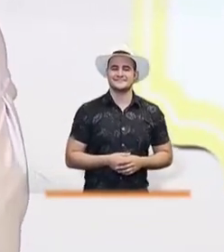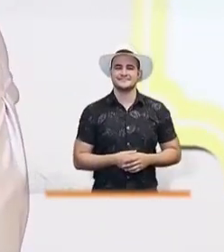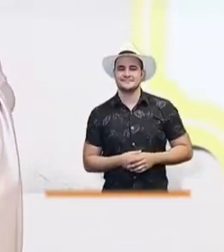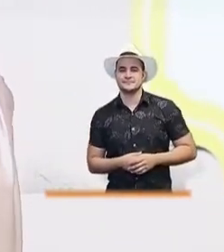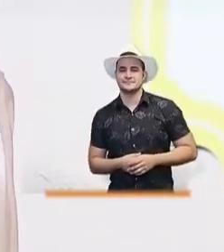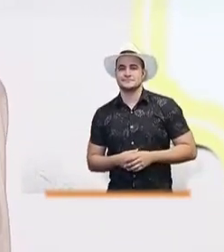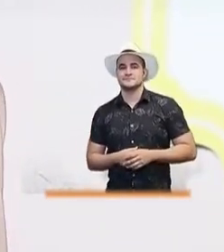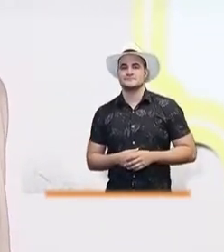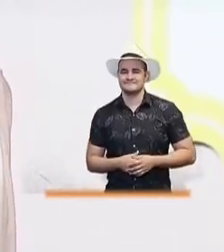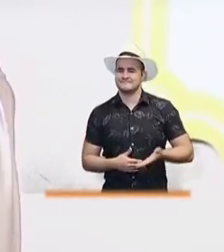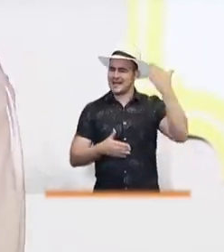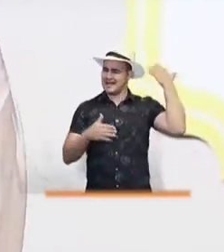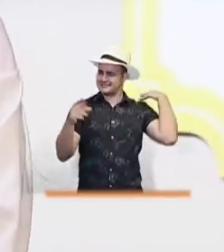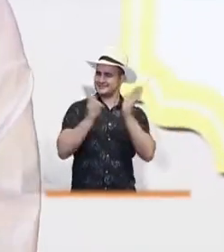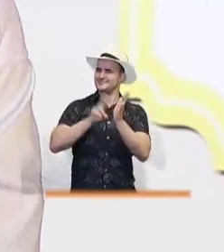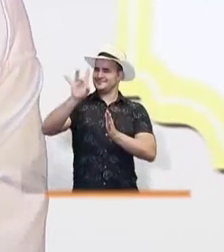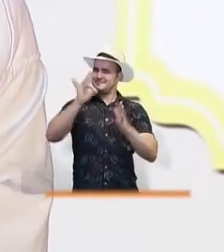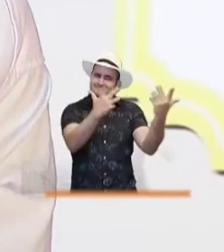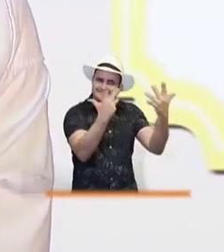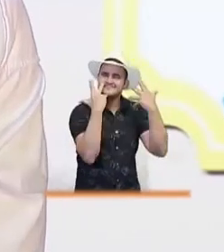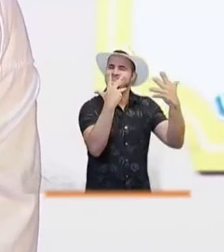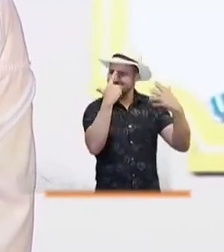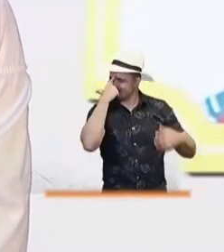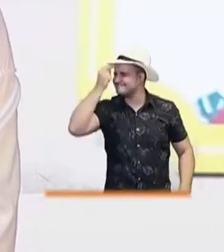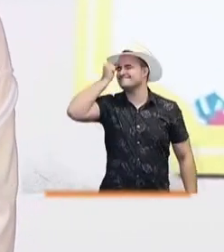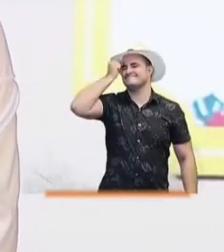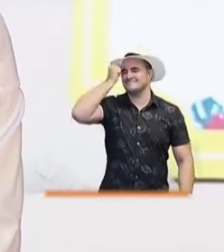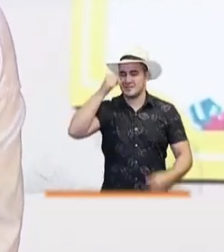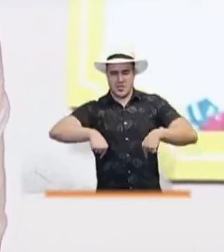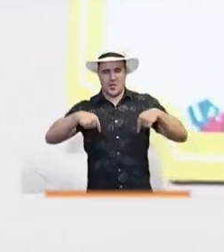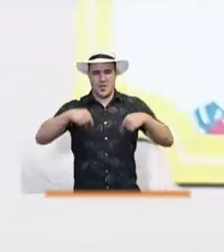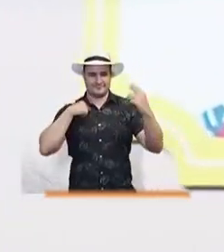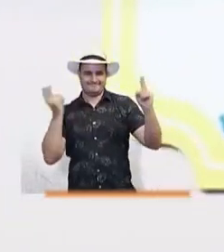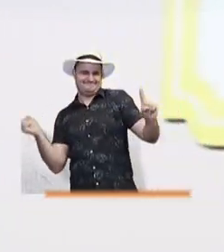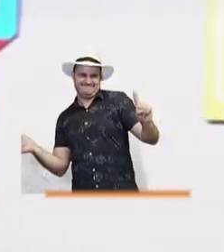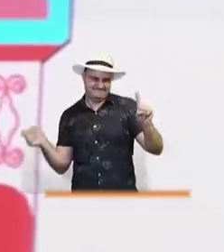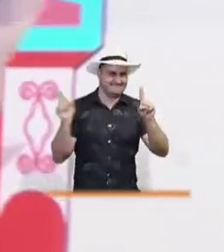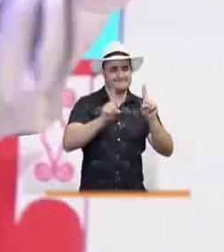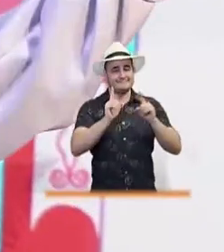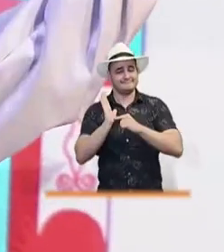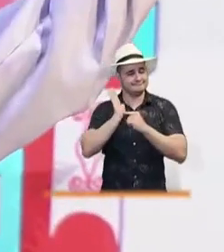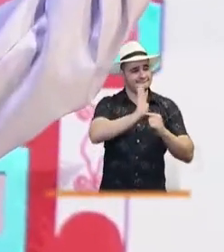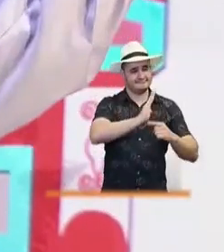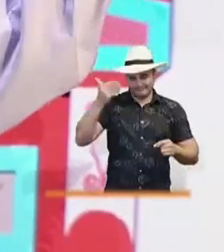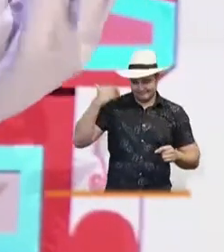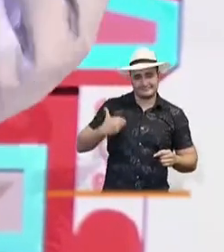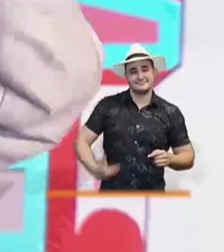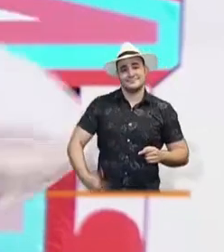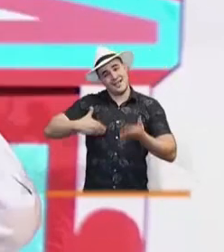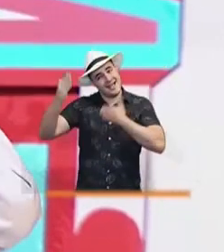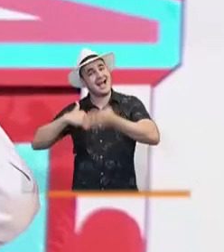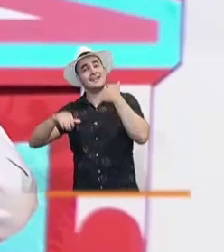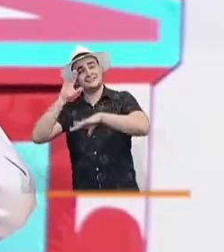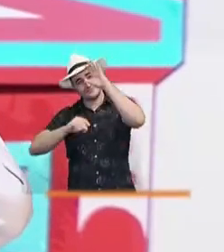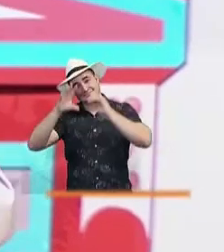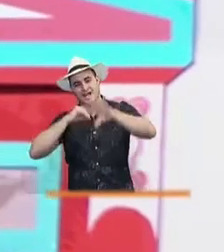Me enseñaste en 2015, pero yo aquí te demuestro que un día fui